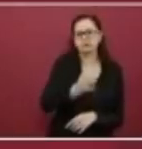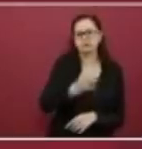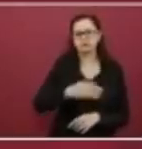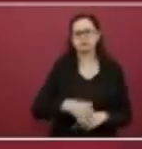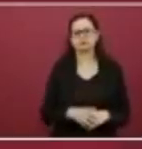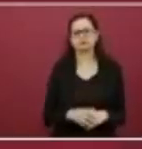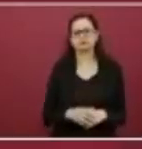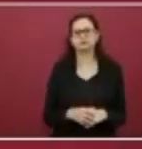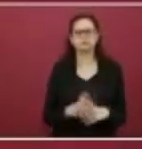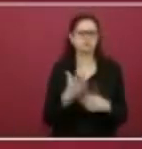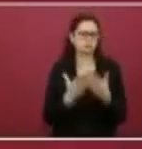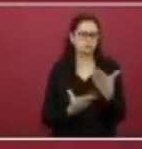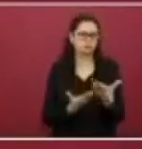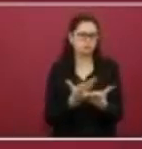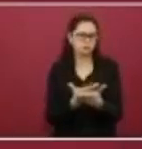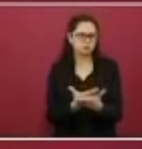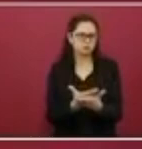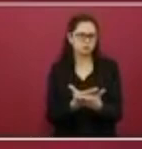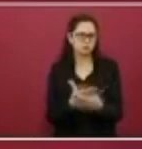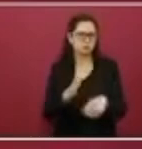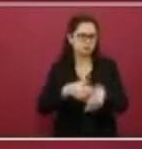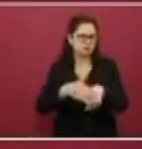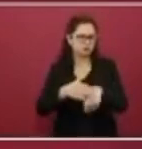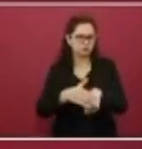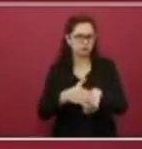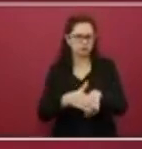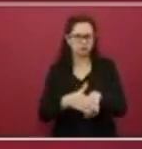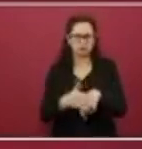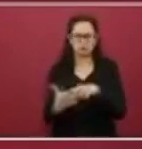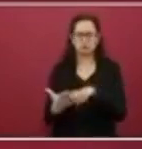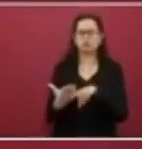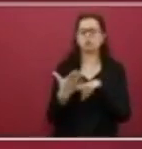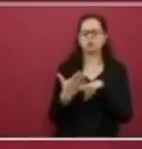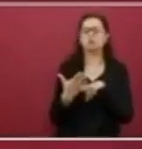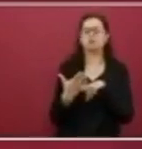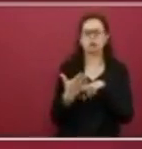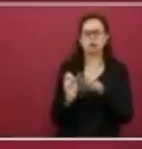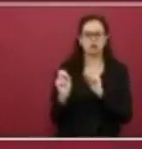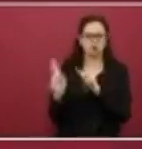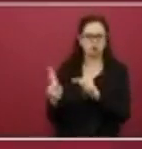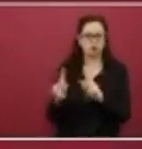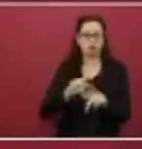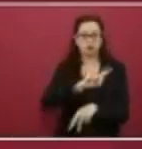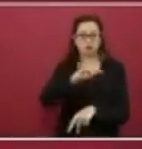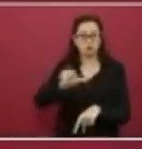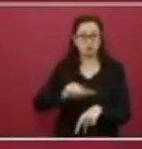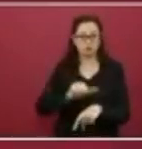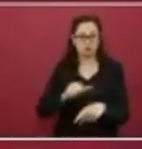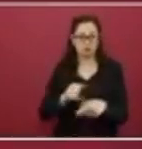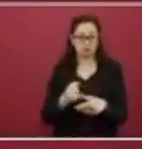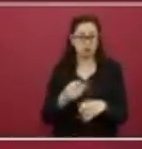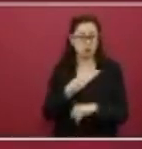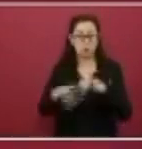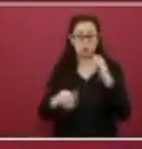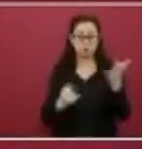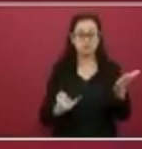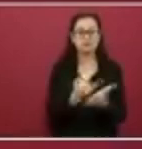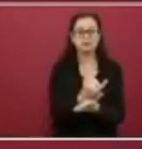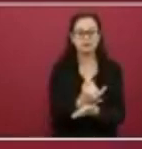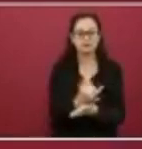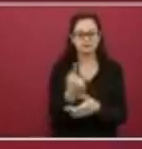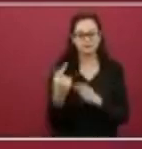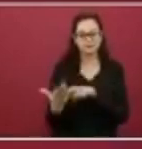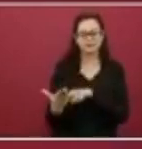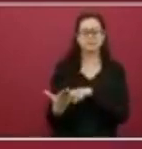El presidente Andrés Manuel López Obrador anunció que pondrá en consulta pública la posible operación de la termoeléctrica La Huesca, perteneciente a la